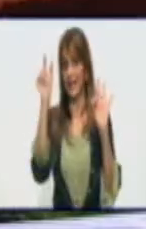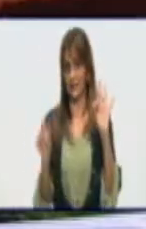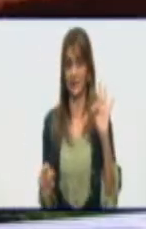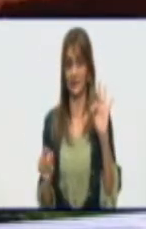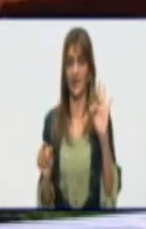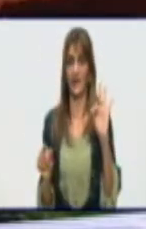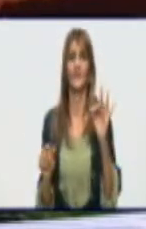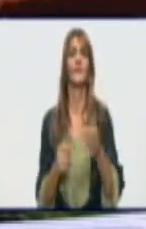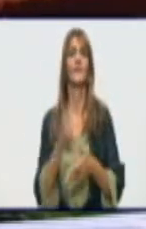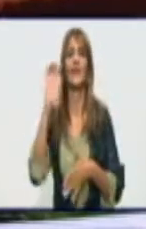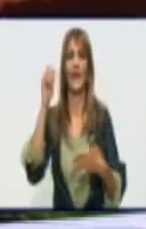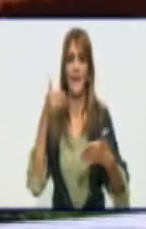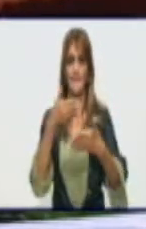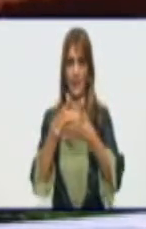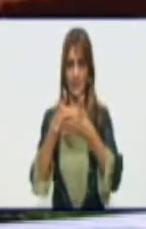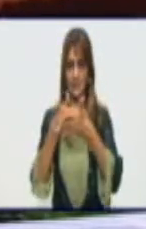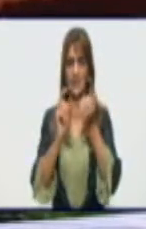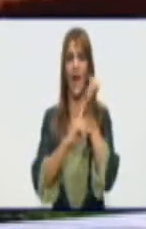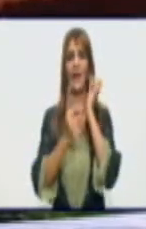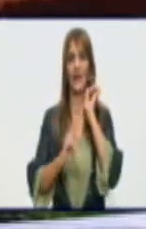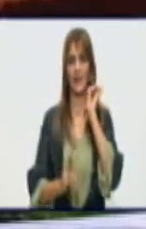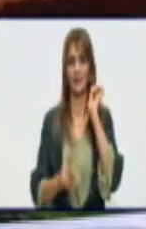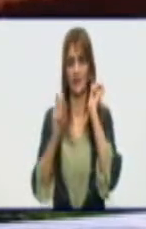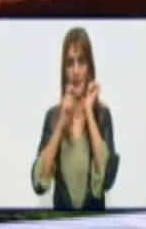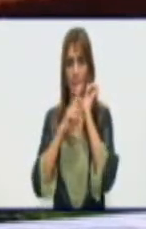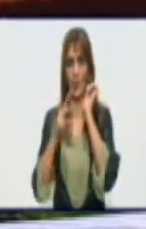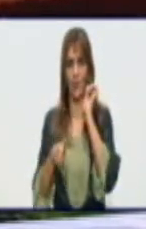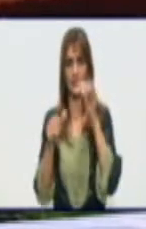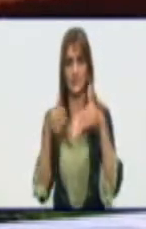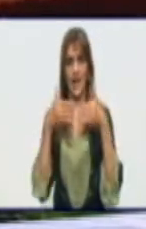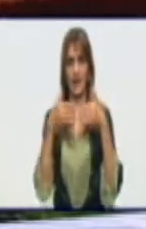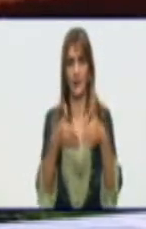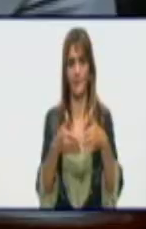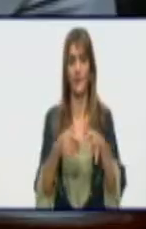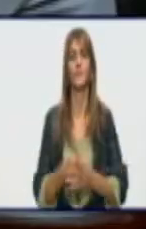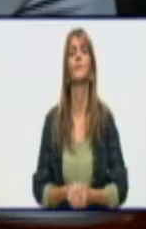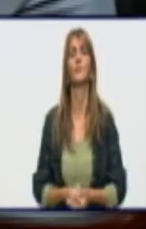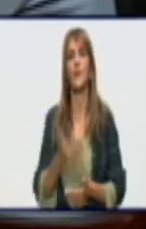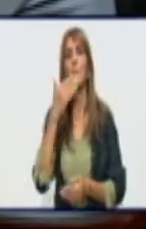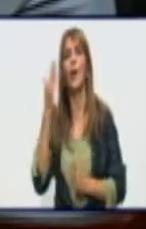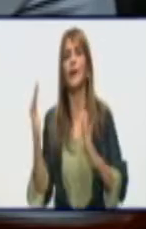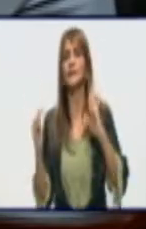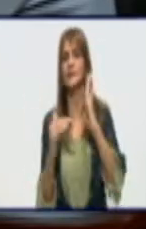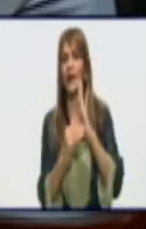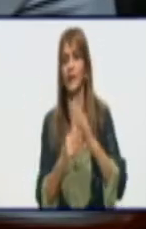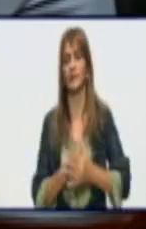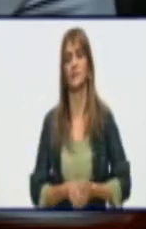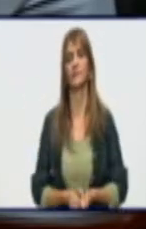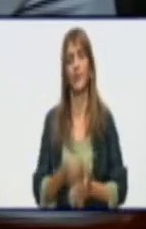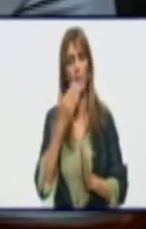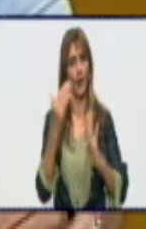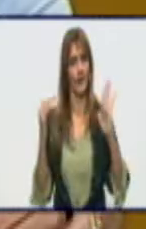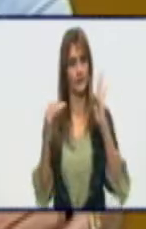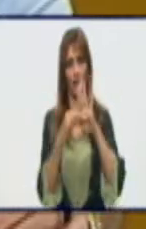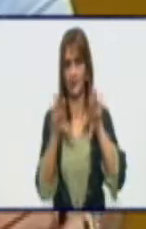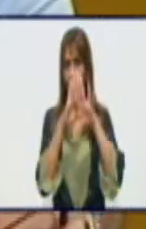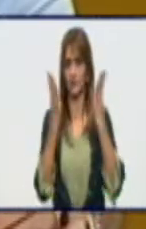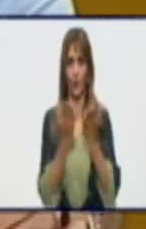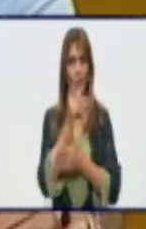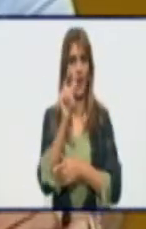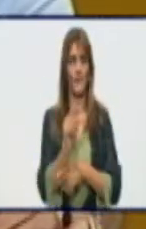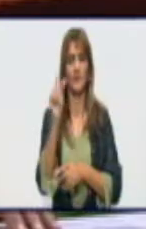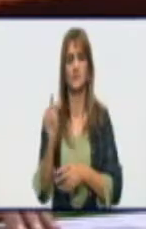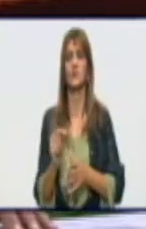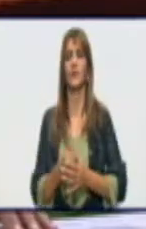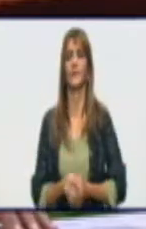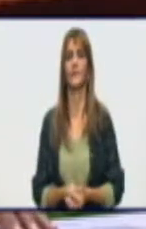la dirección técnica de la empresa eléctrica en la provincia de Granma. Ingeniero, buenas tardes. Buenas tardes, Junior, para ti y para los televidentes de la provincia. ¿Cómo se